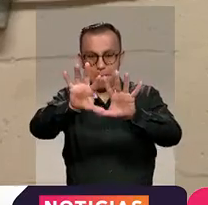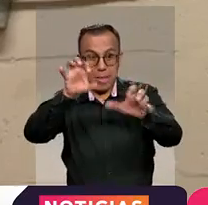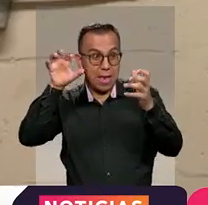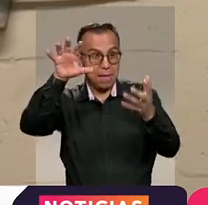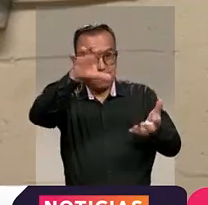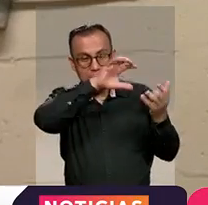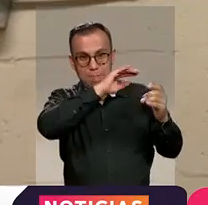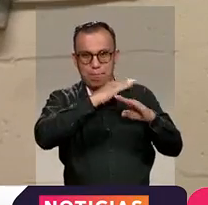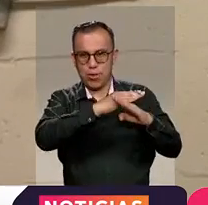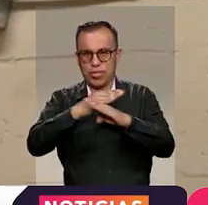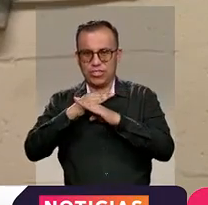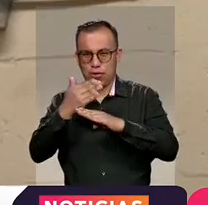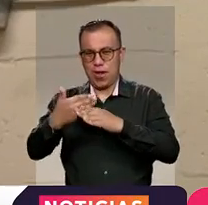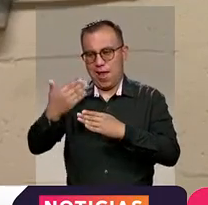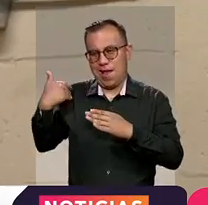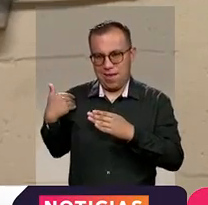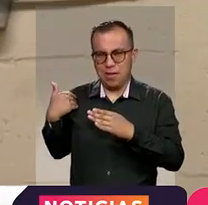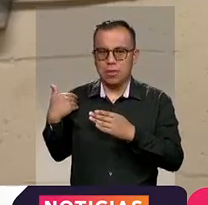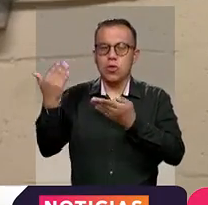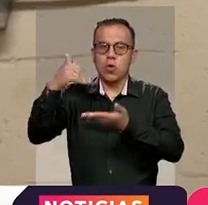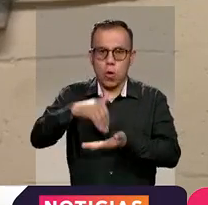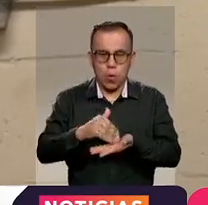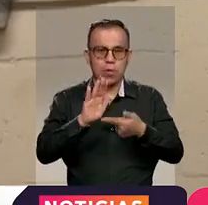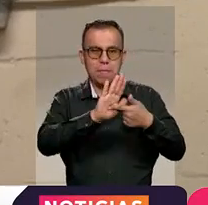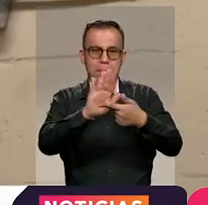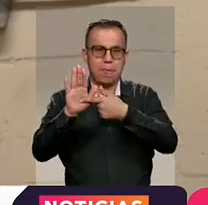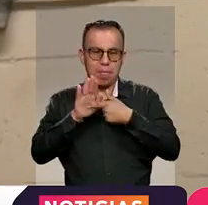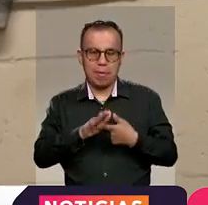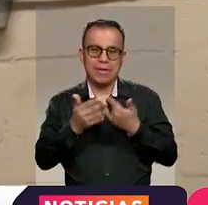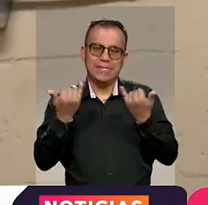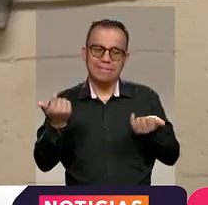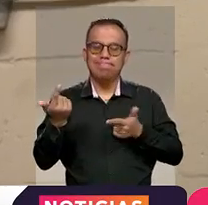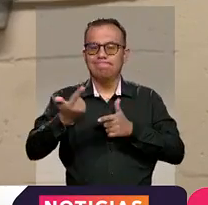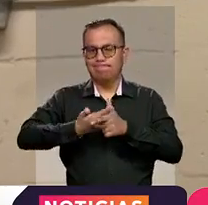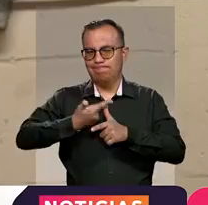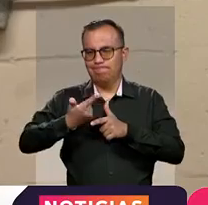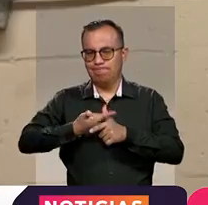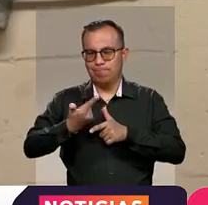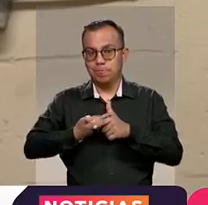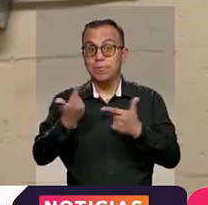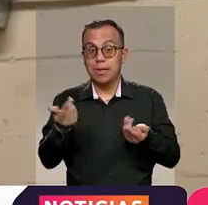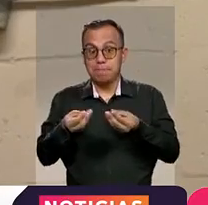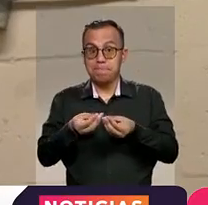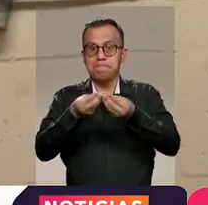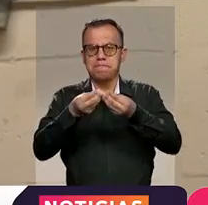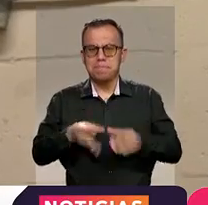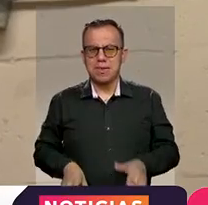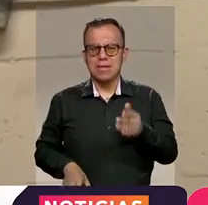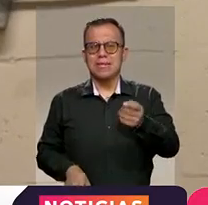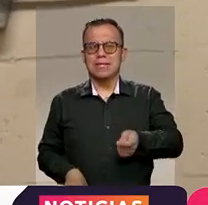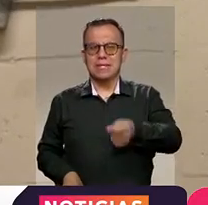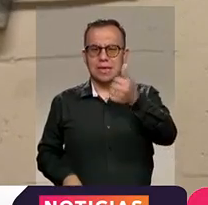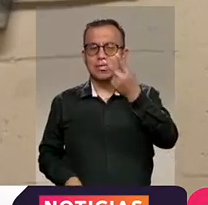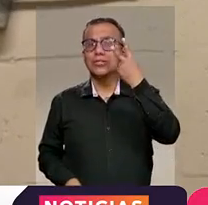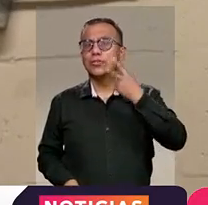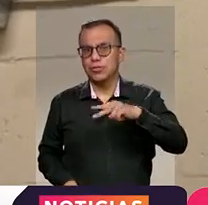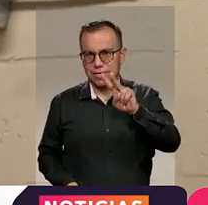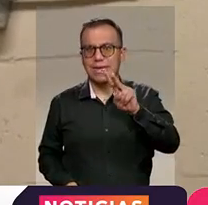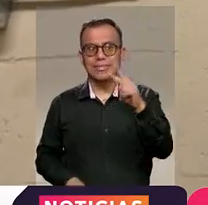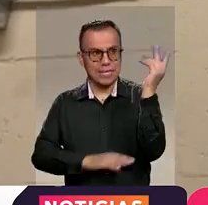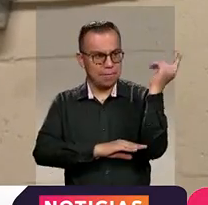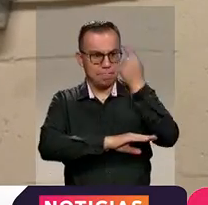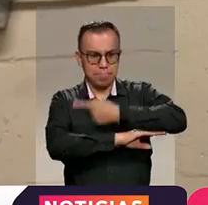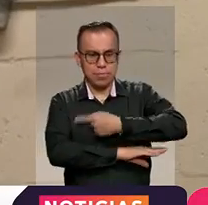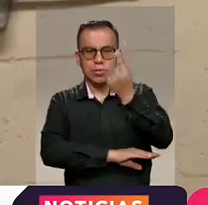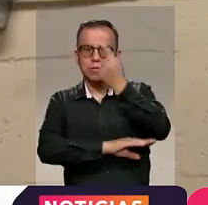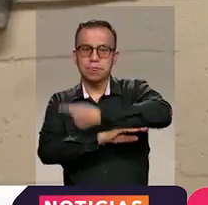quitar todas las protecciones y volver a poner los inventarios. Entonces, estamos hablando de que se pierden prácticamente 2 días largos por